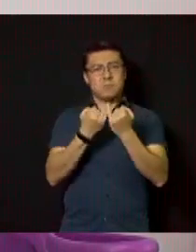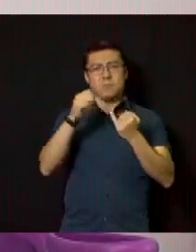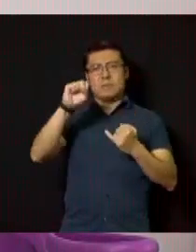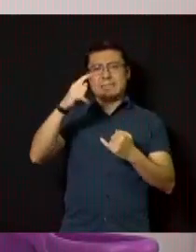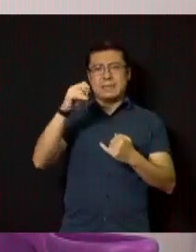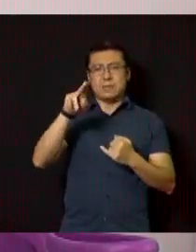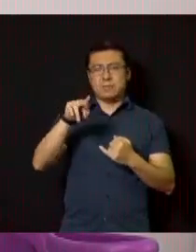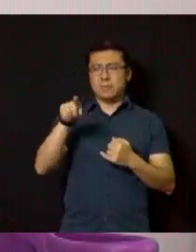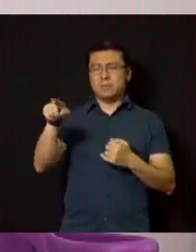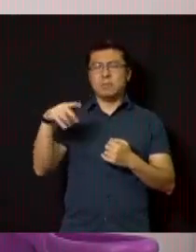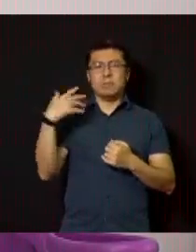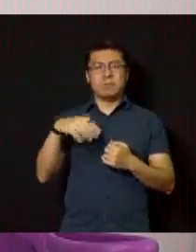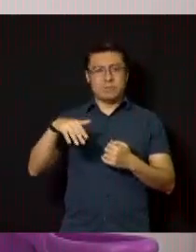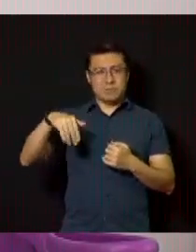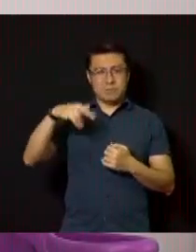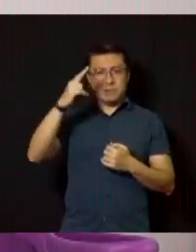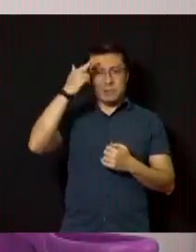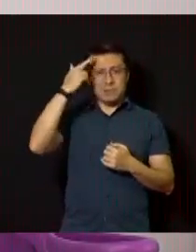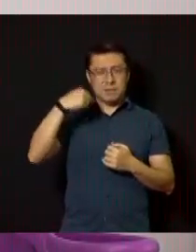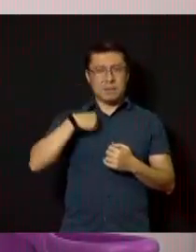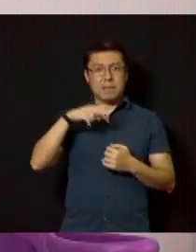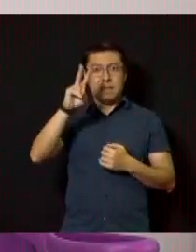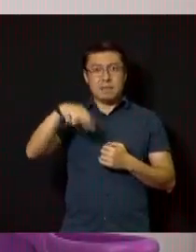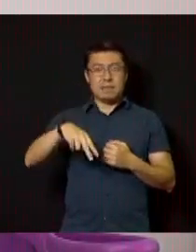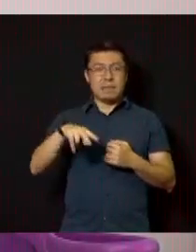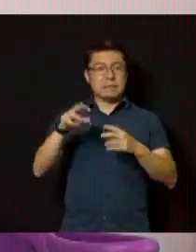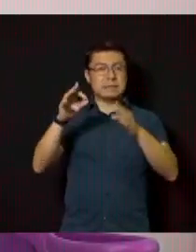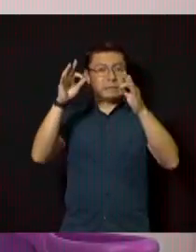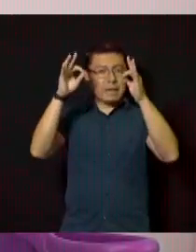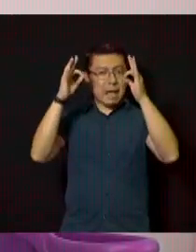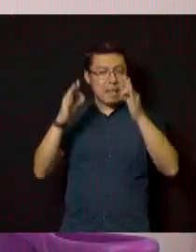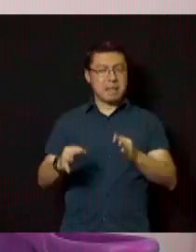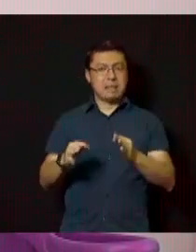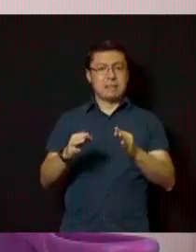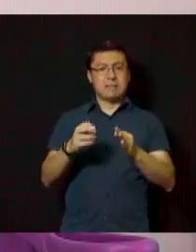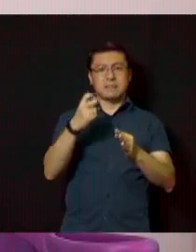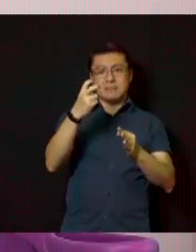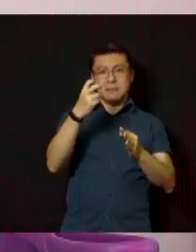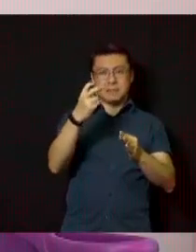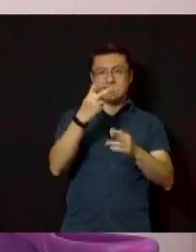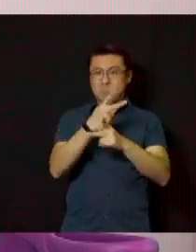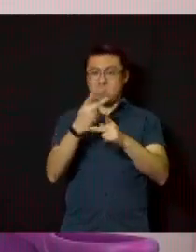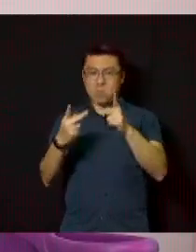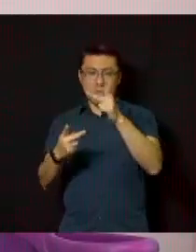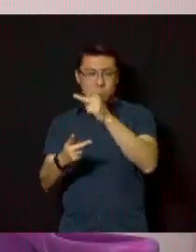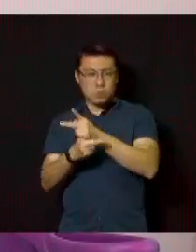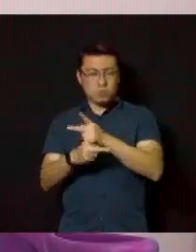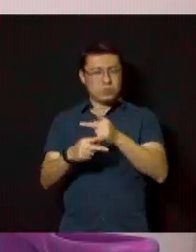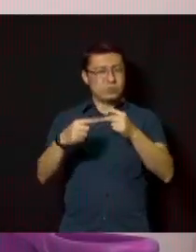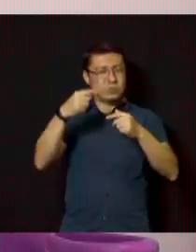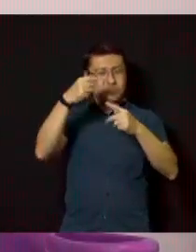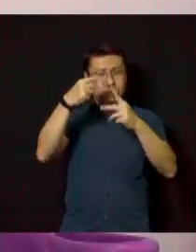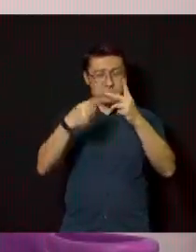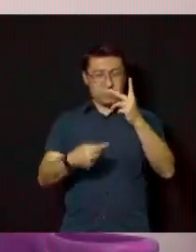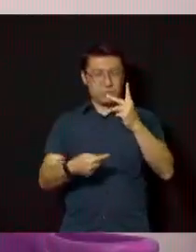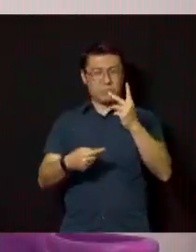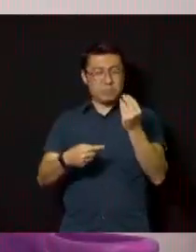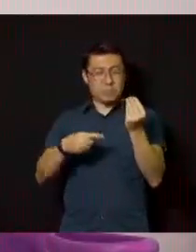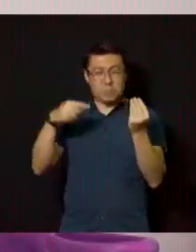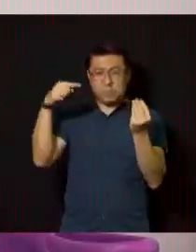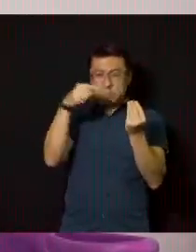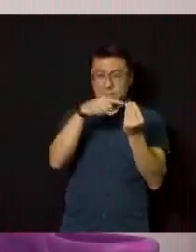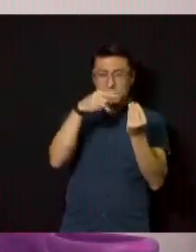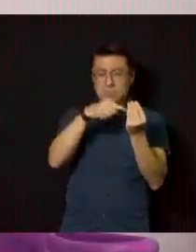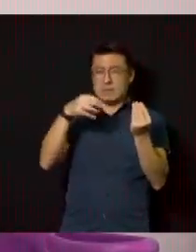ahorita, está rompiendo récord por su calidad. En un solo producto de nuestra compañía va a encontrar características, todas las características de un producto